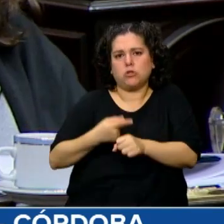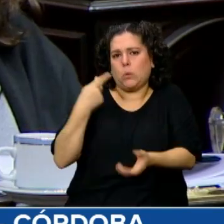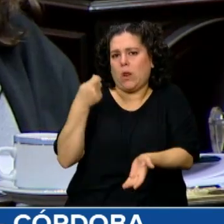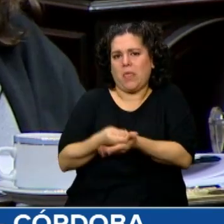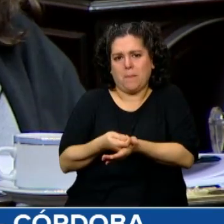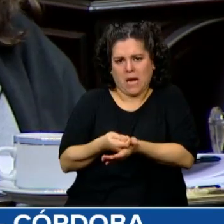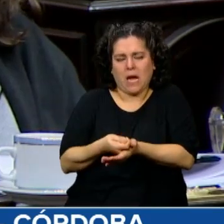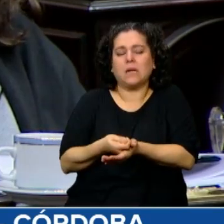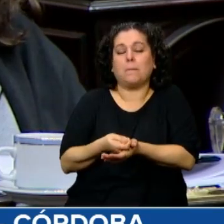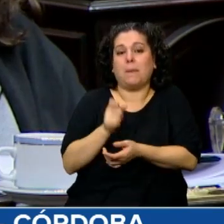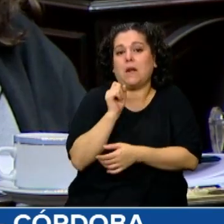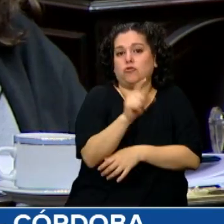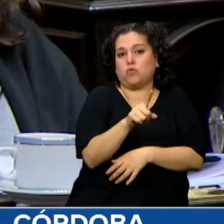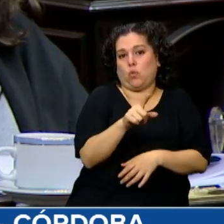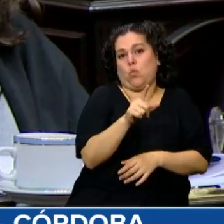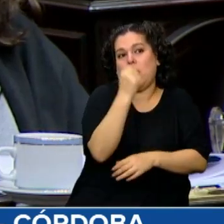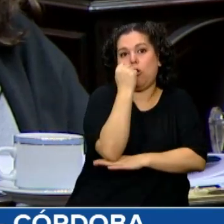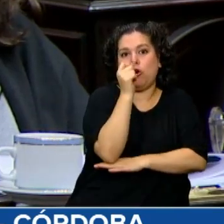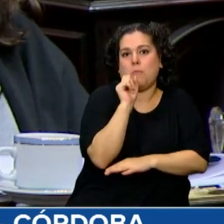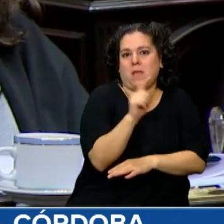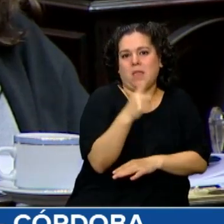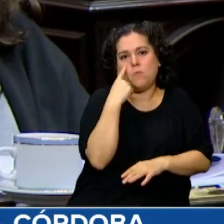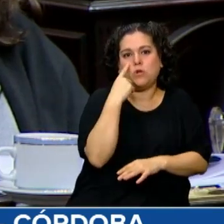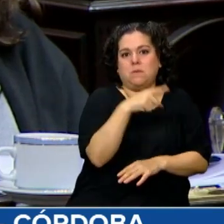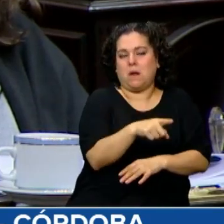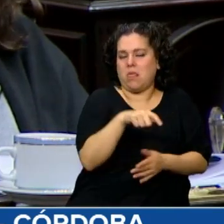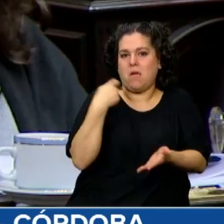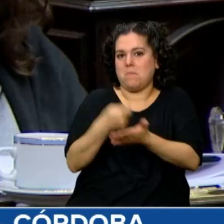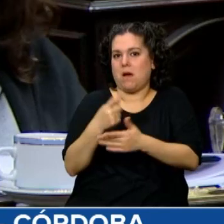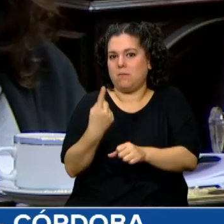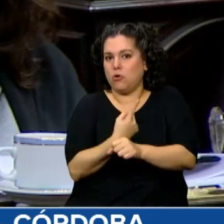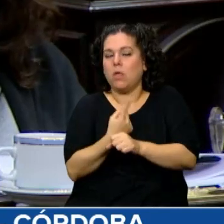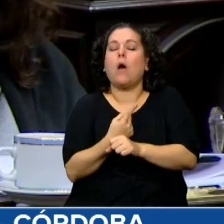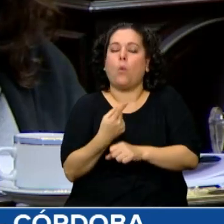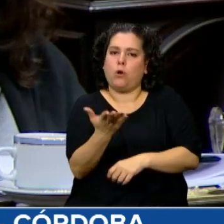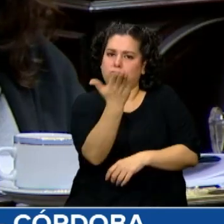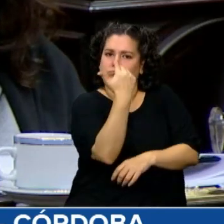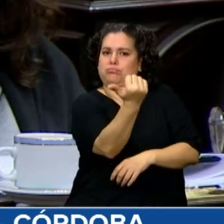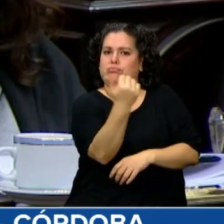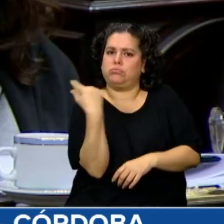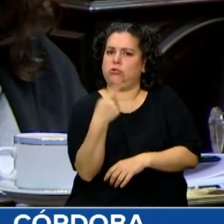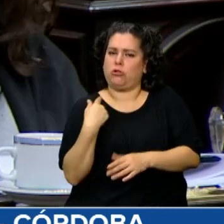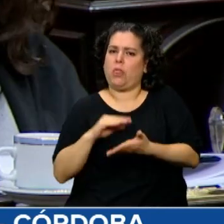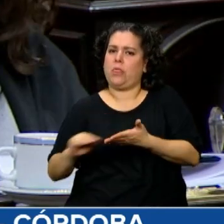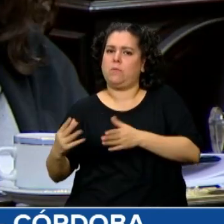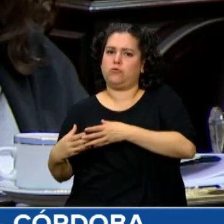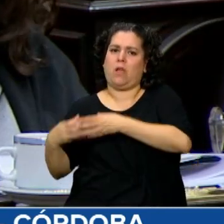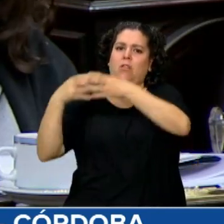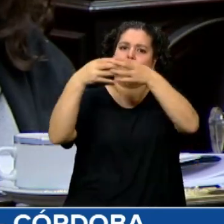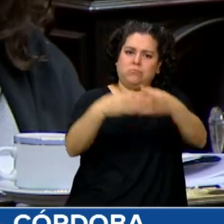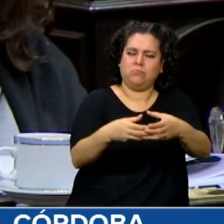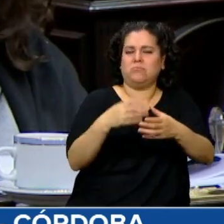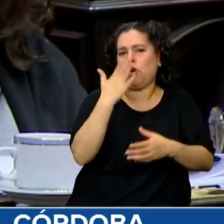para sus economías, para sus presupuestos, nos convocaron y allí fuimos todos los diputados de